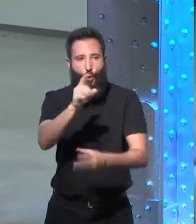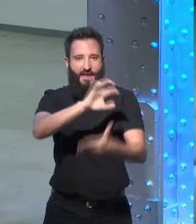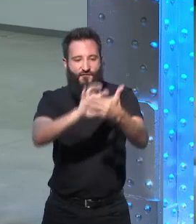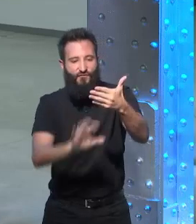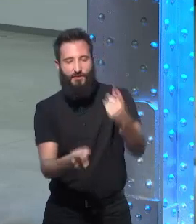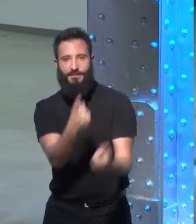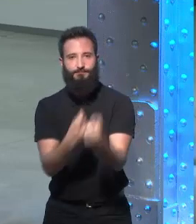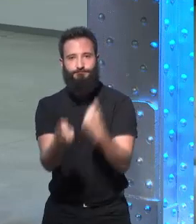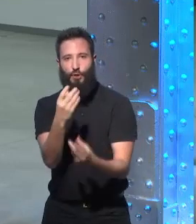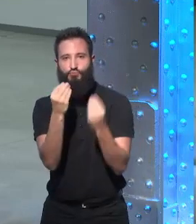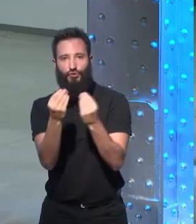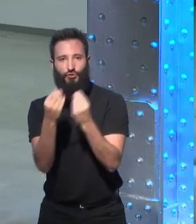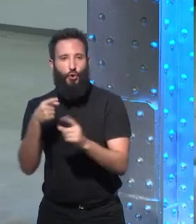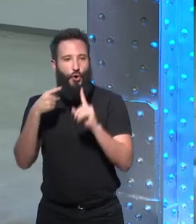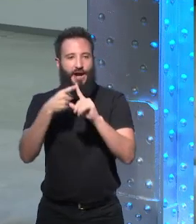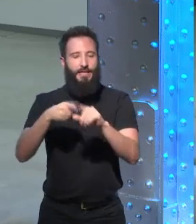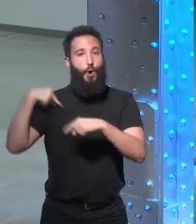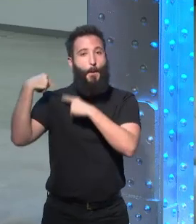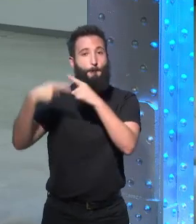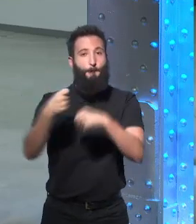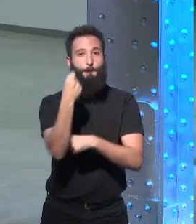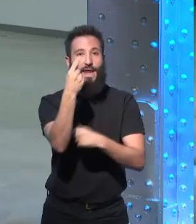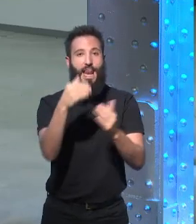para hablar de los millennials, ¿no?